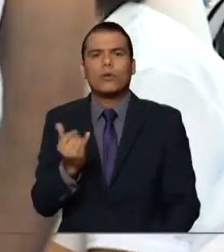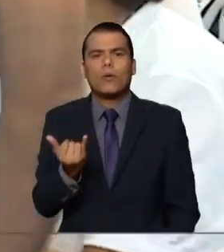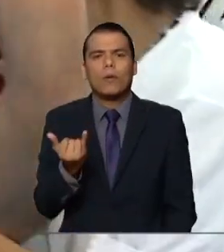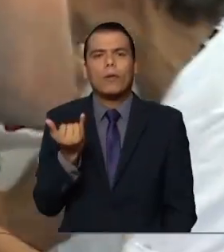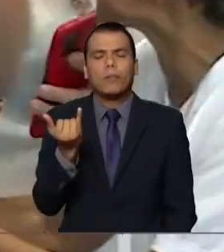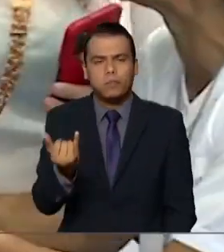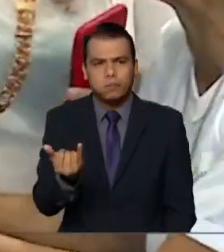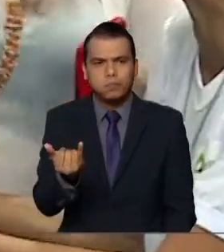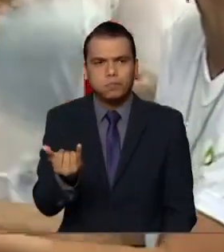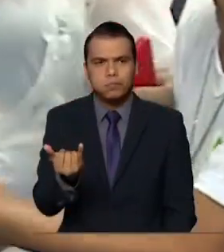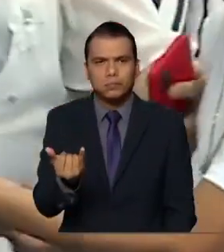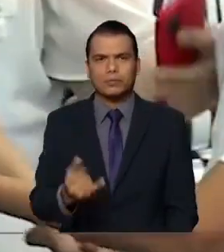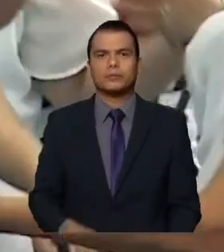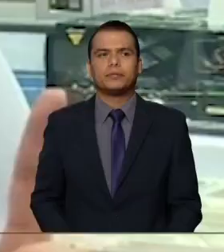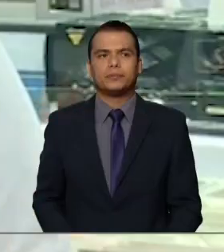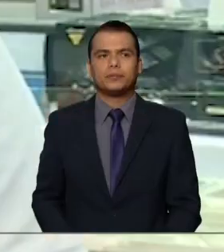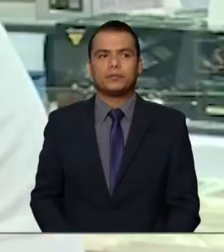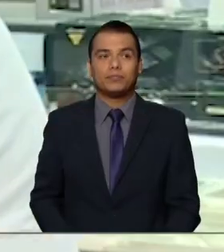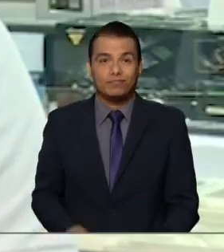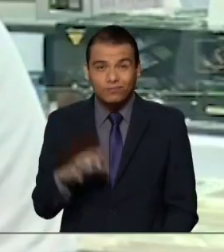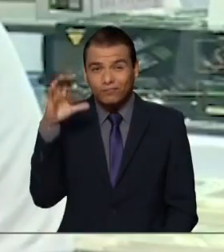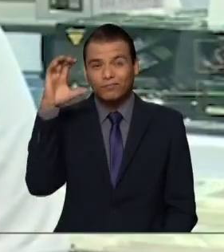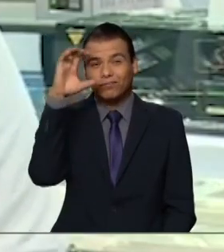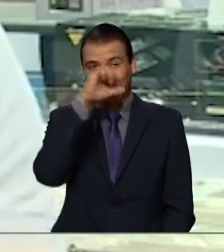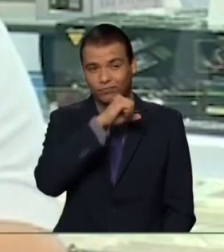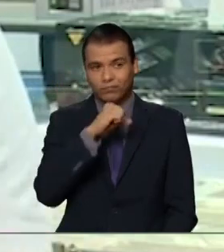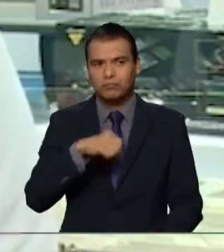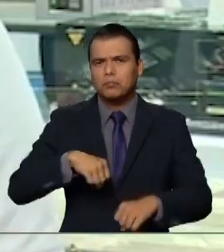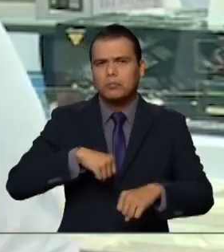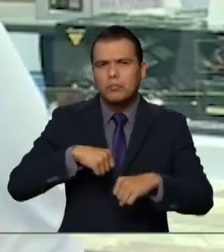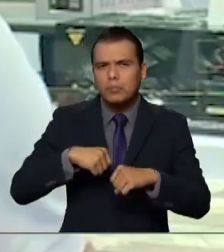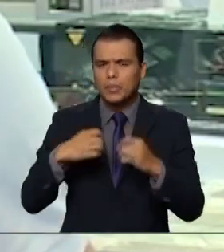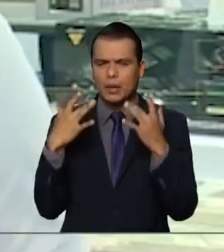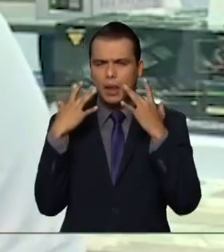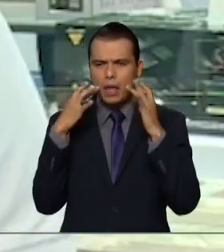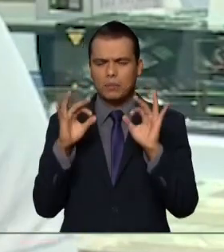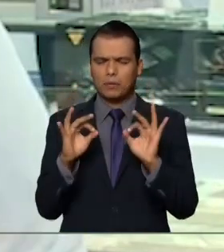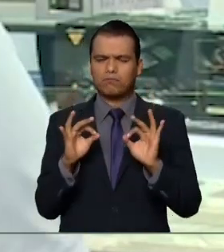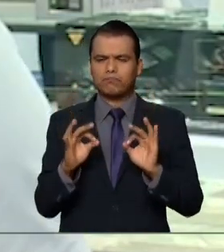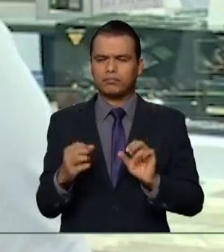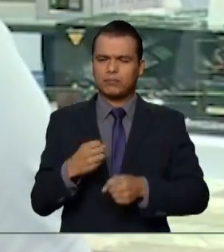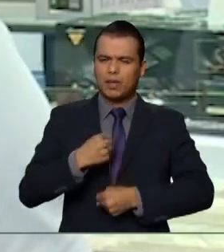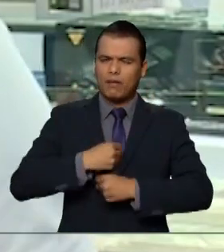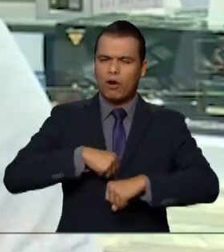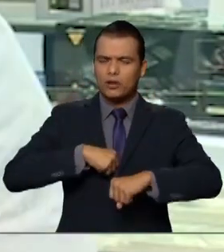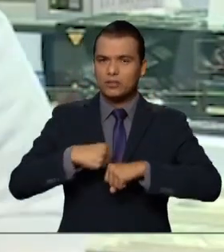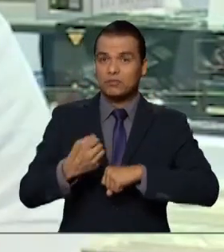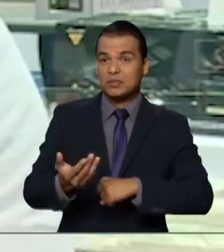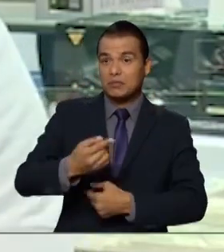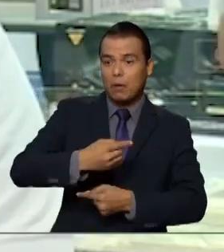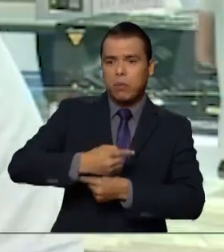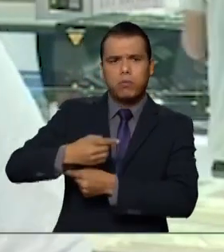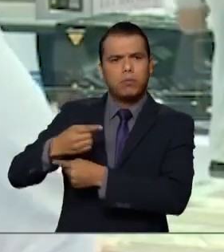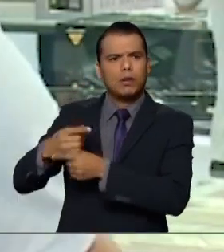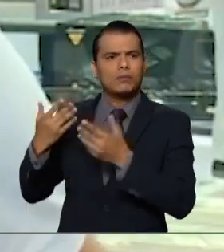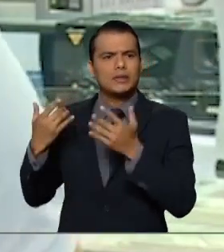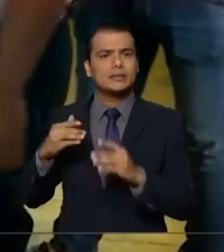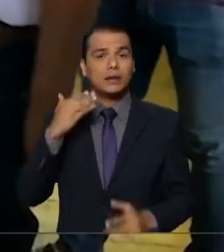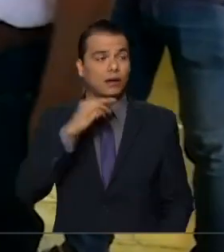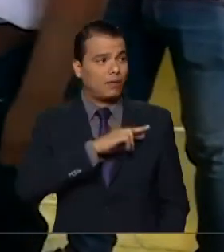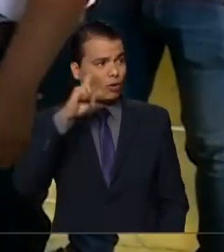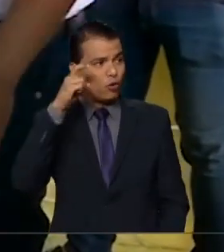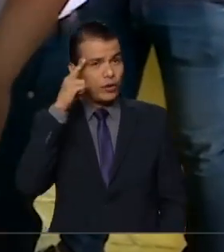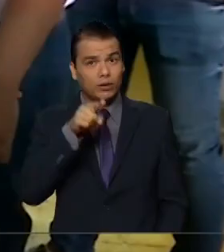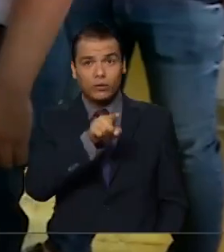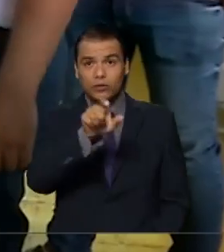de empleo. Aquí estamos demostrando que con transparencia se logran esos resultados y la gobernadora comprometida con el emprendimiento.